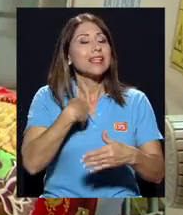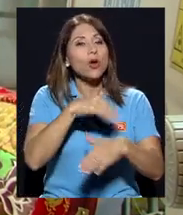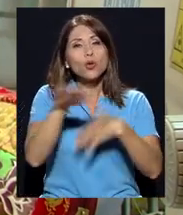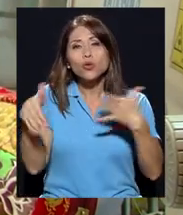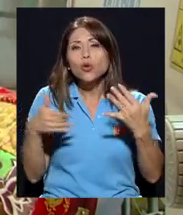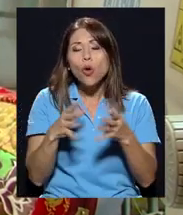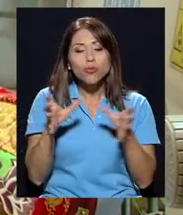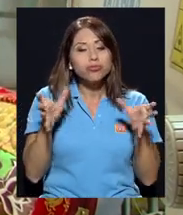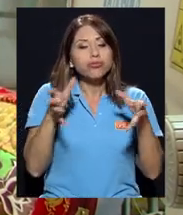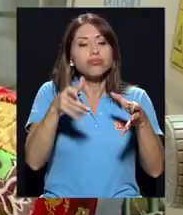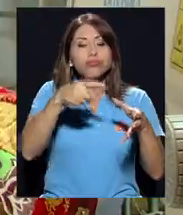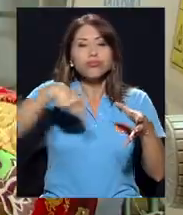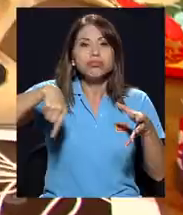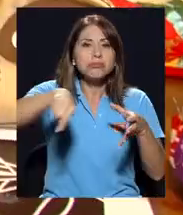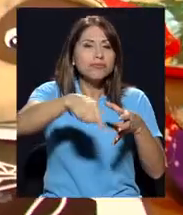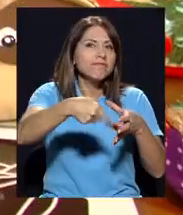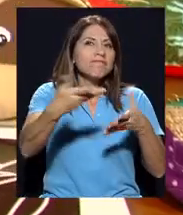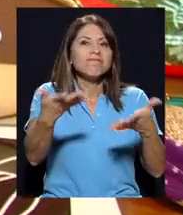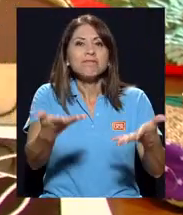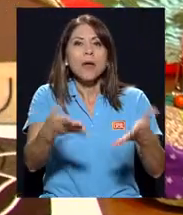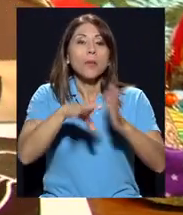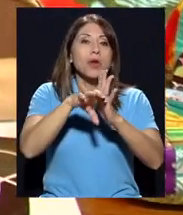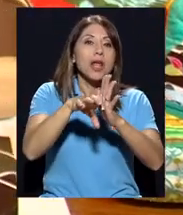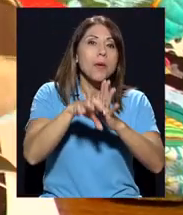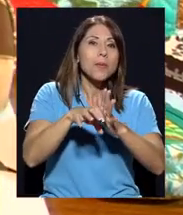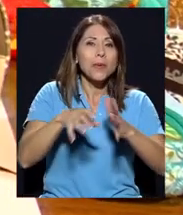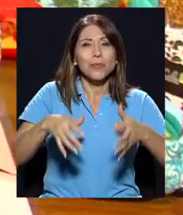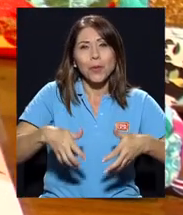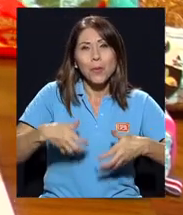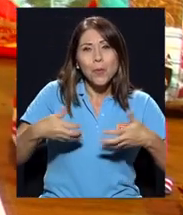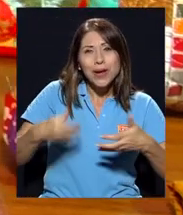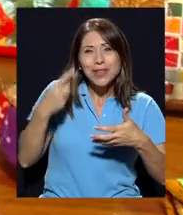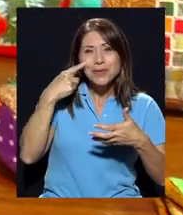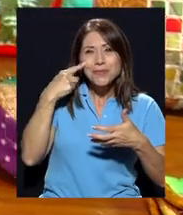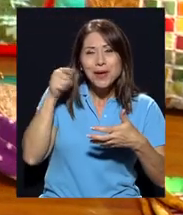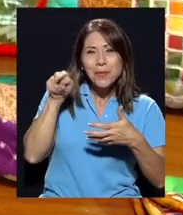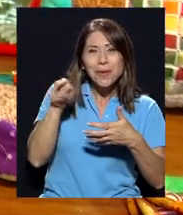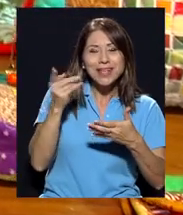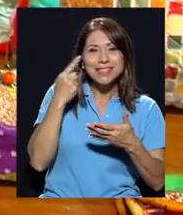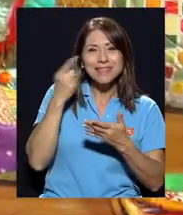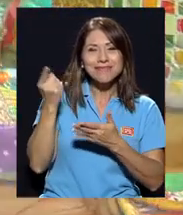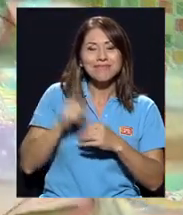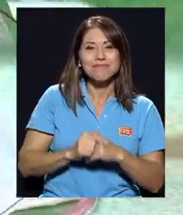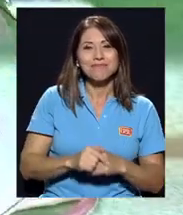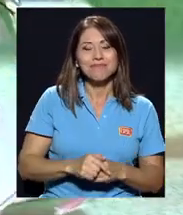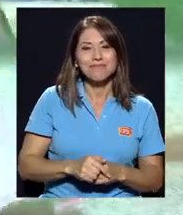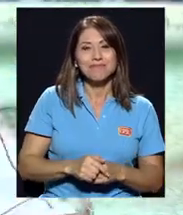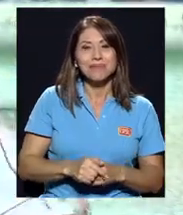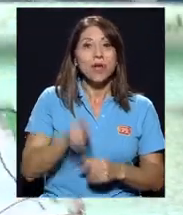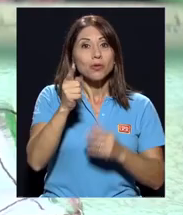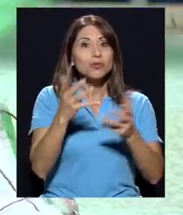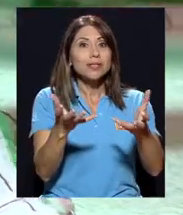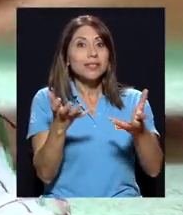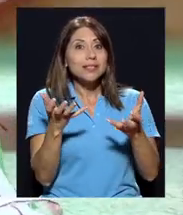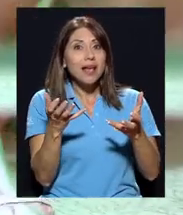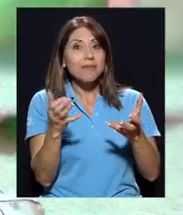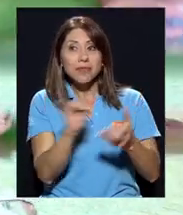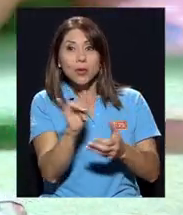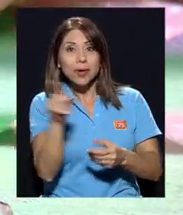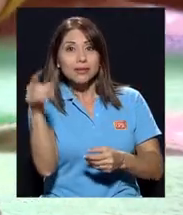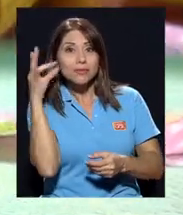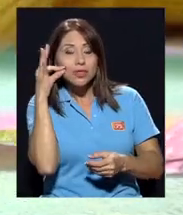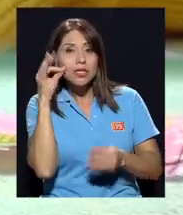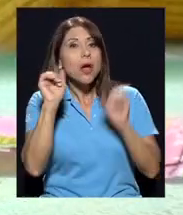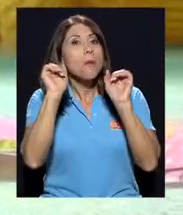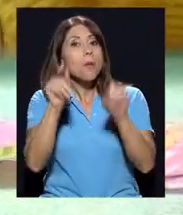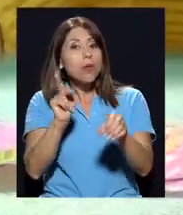que son los monitos como este que se le salen las orejitas. Si usted desea, igual que Gabriela, concursar